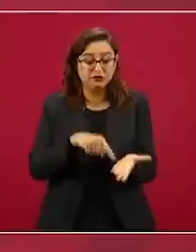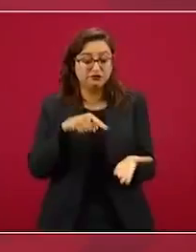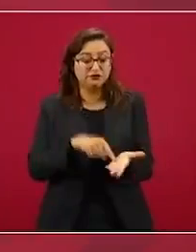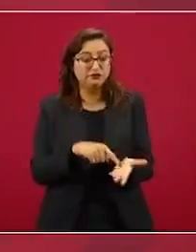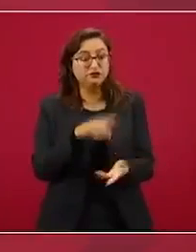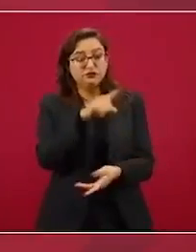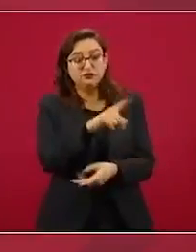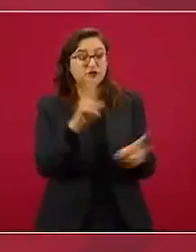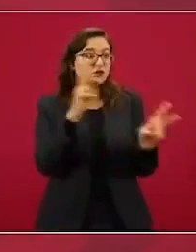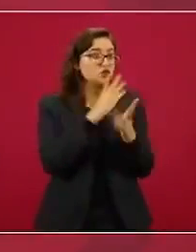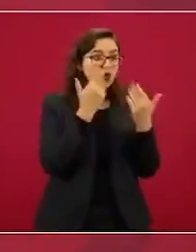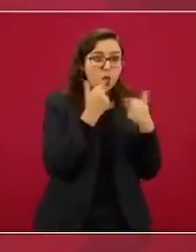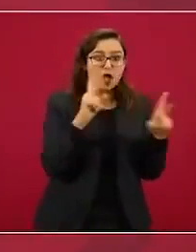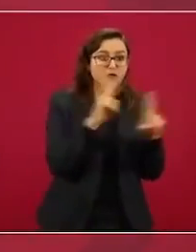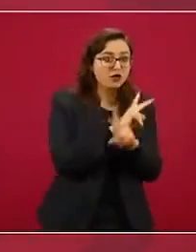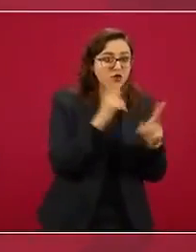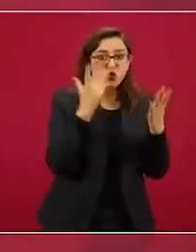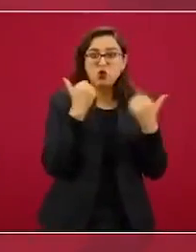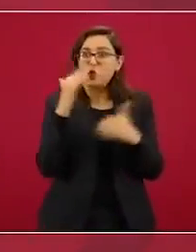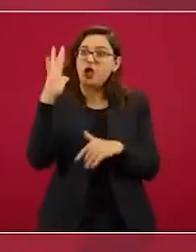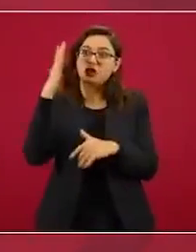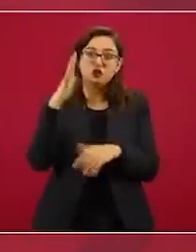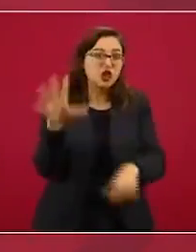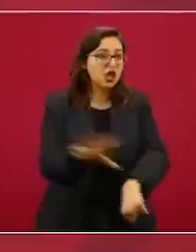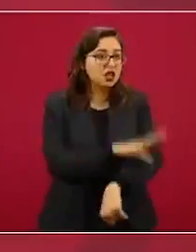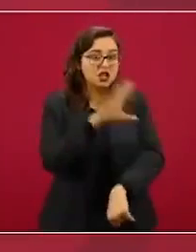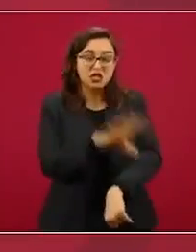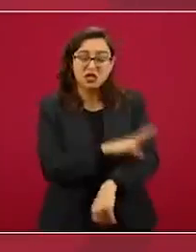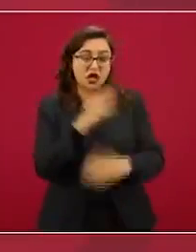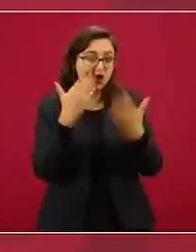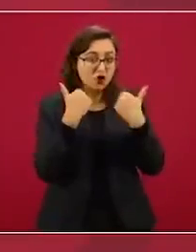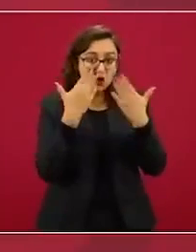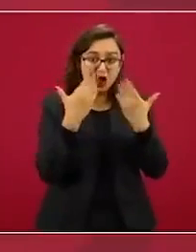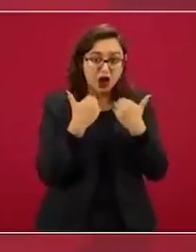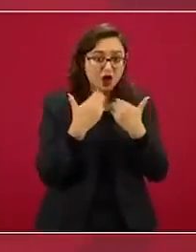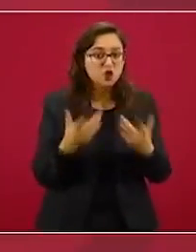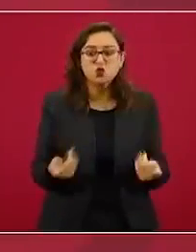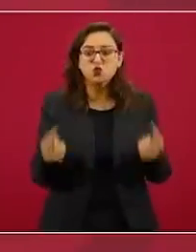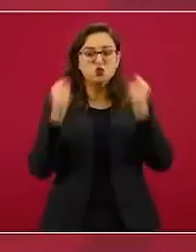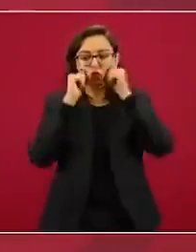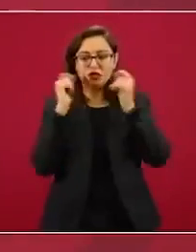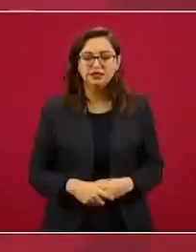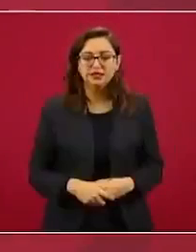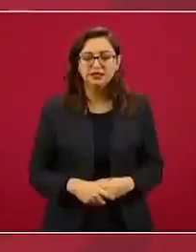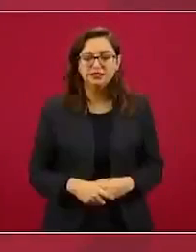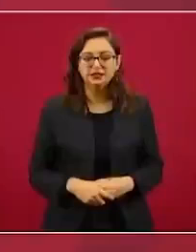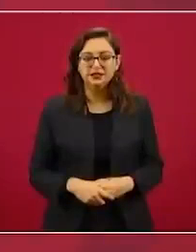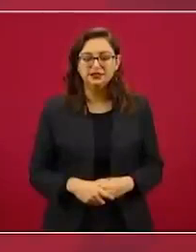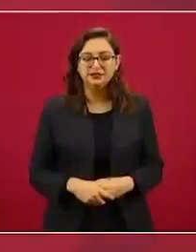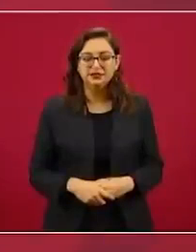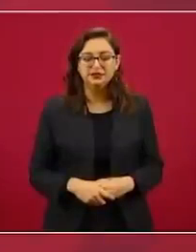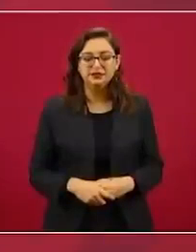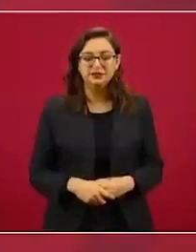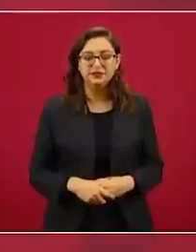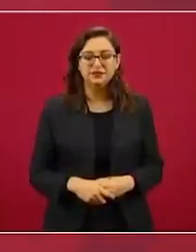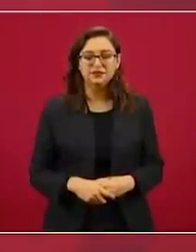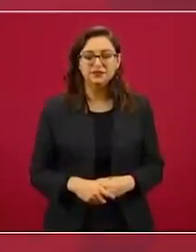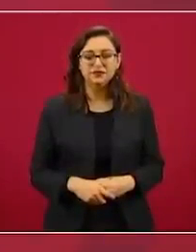energía, ¿sí?, de todas maneras se les paga y